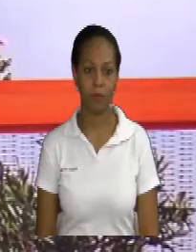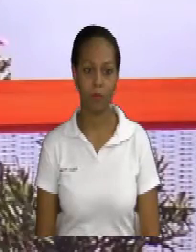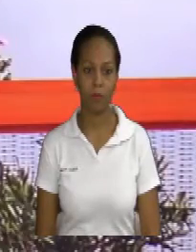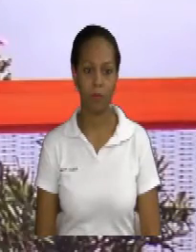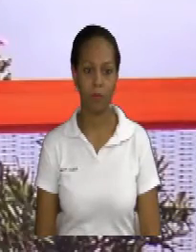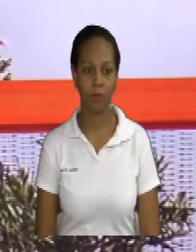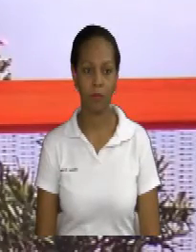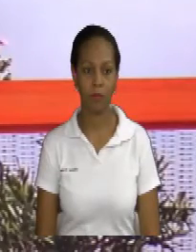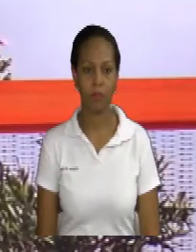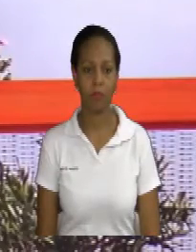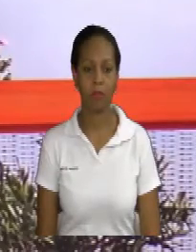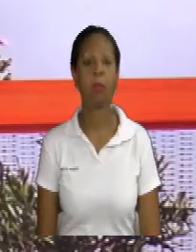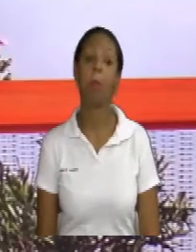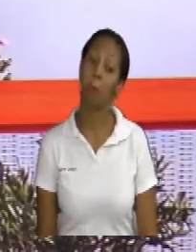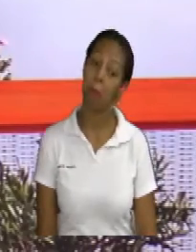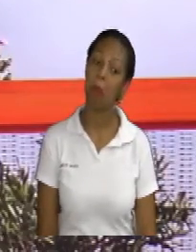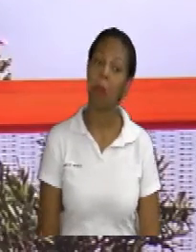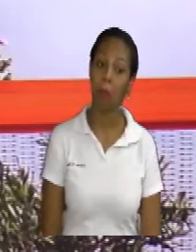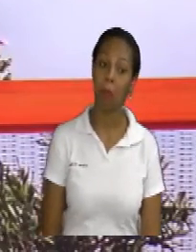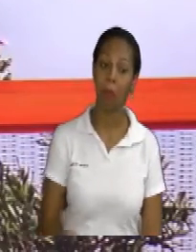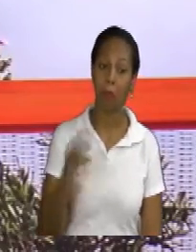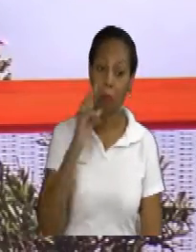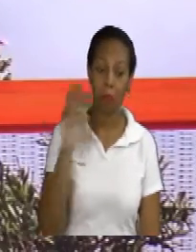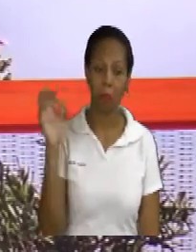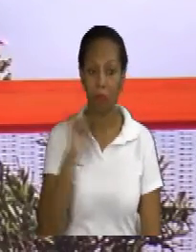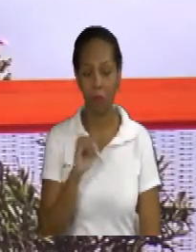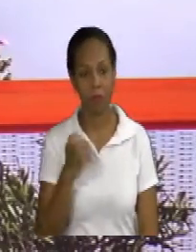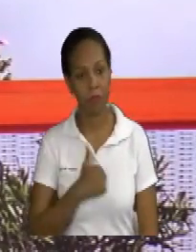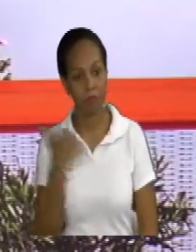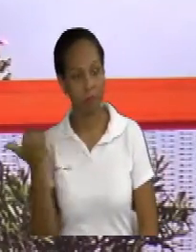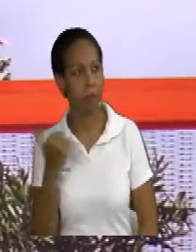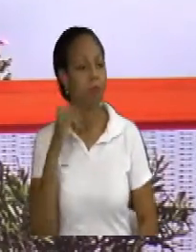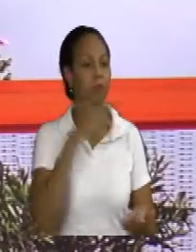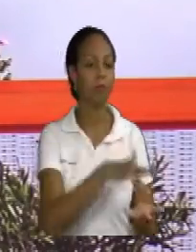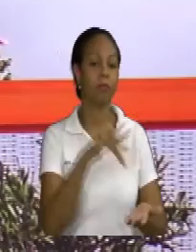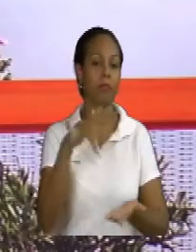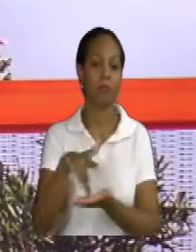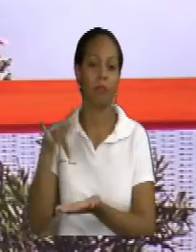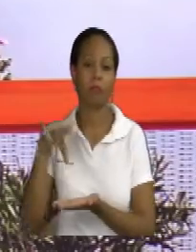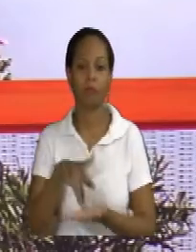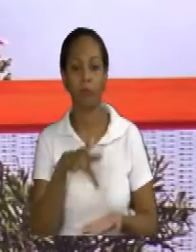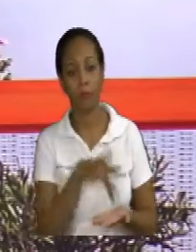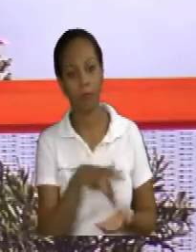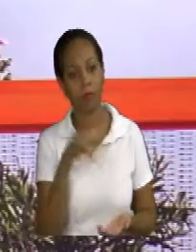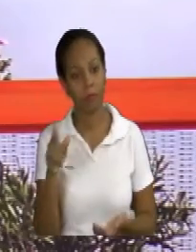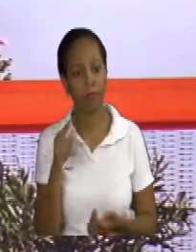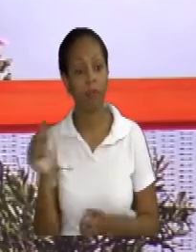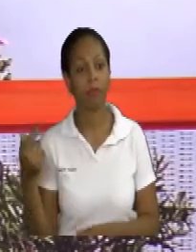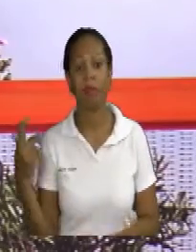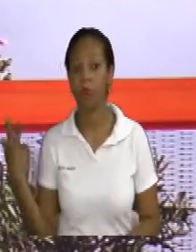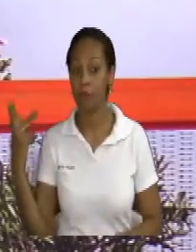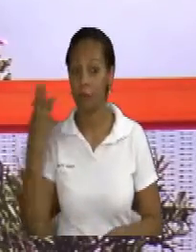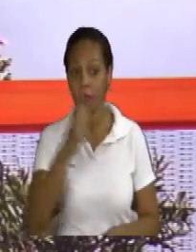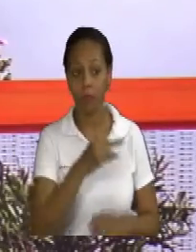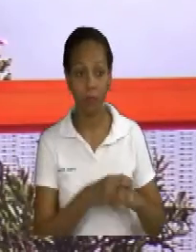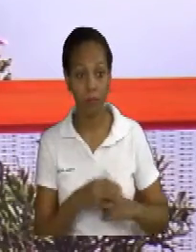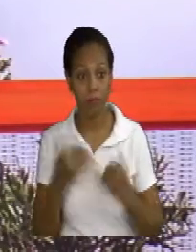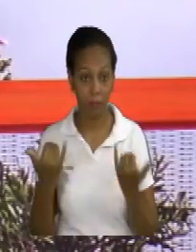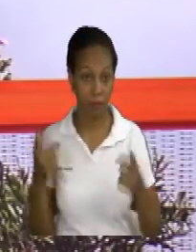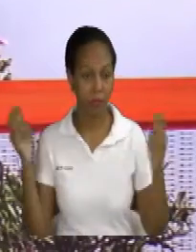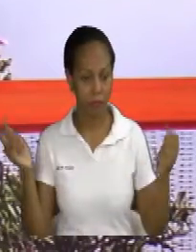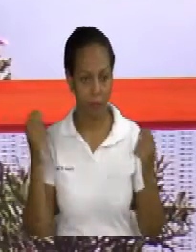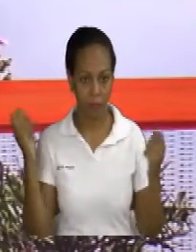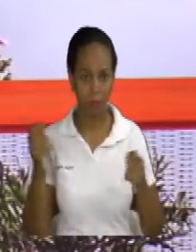Bueno, ahí pudimos observar varios destinos que podemos disfrutar en esta maravillosa agencia de viajes. Nosotros vamos un momentico a una